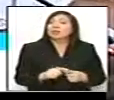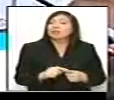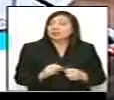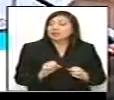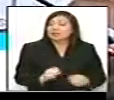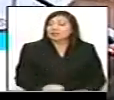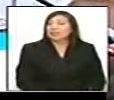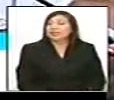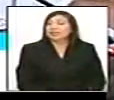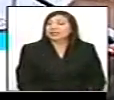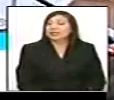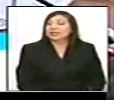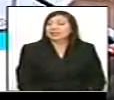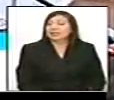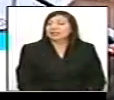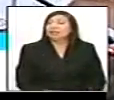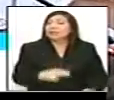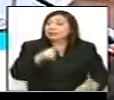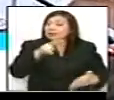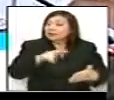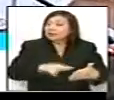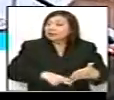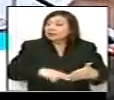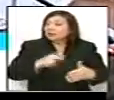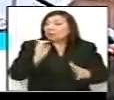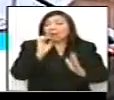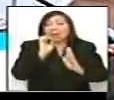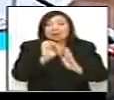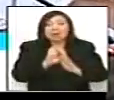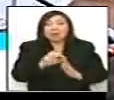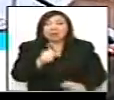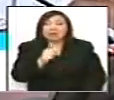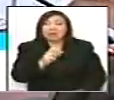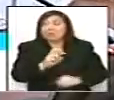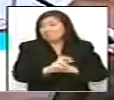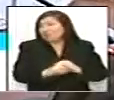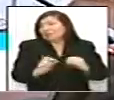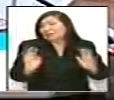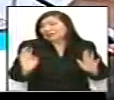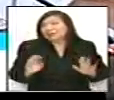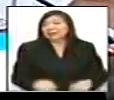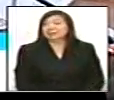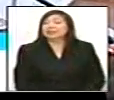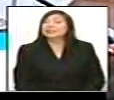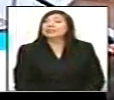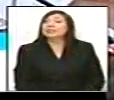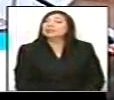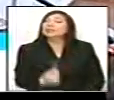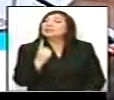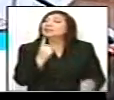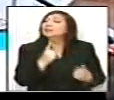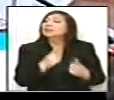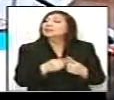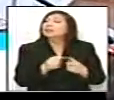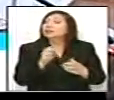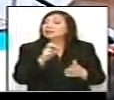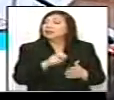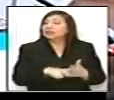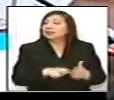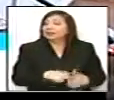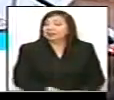jurisprudencial, revisemos la jurisprudencia chilena, por ejemplo, de otros países, ¿cuál es el objeto de la concesión